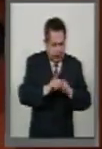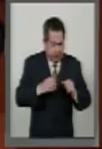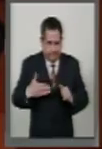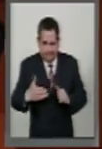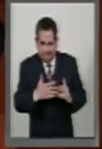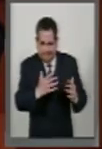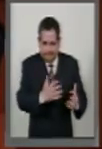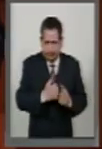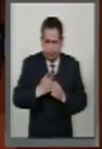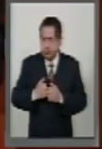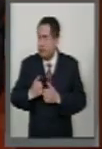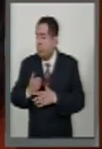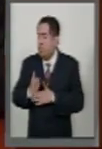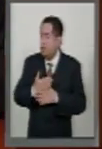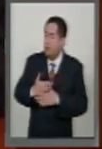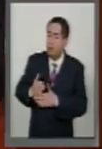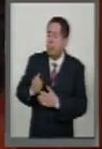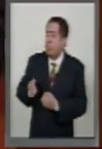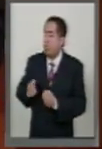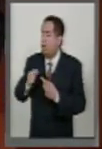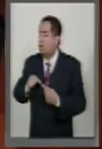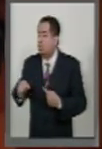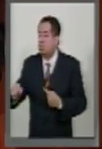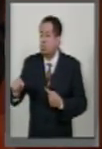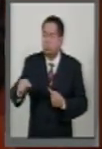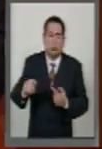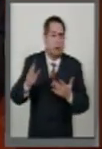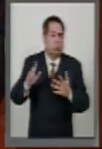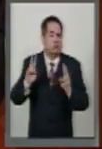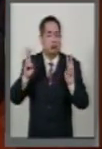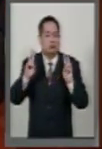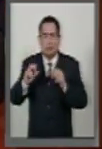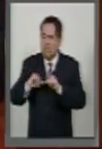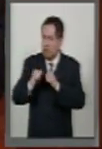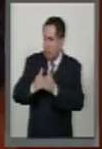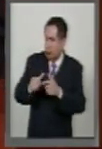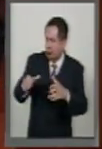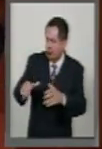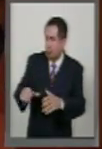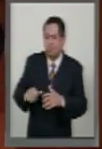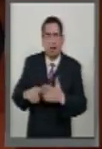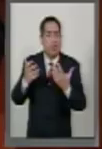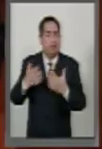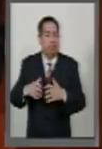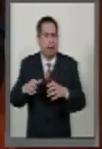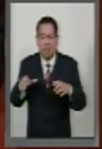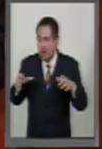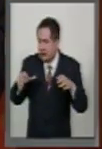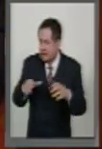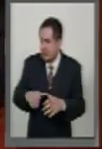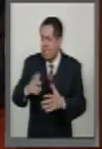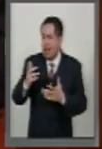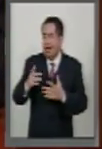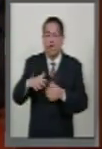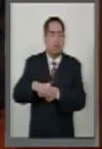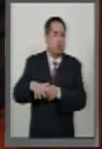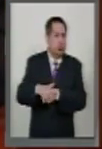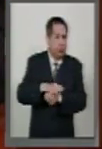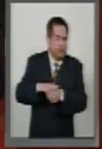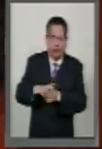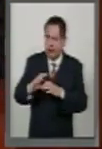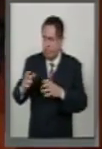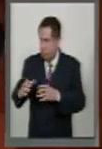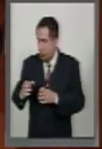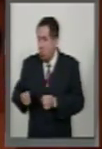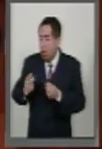los miembros, ya sea de una cooperativa, de una empresa, de una región, entre